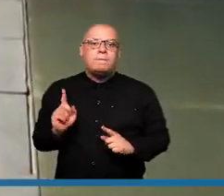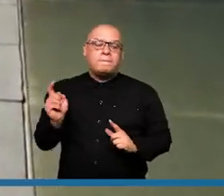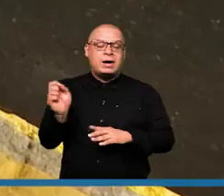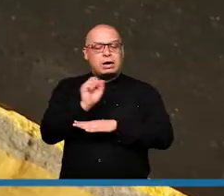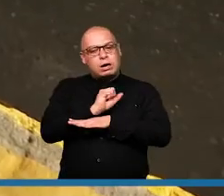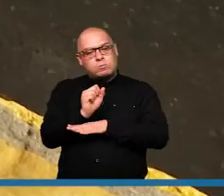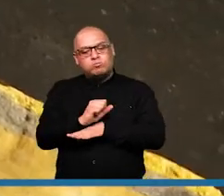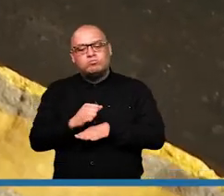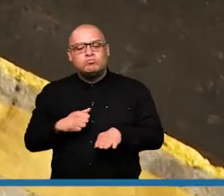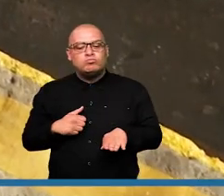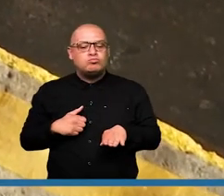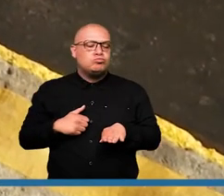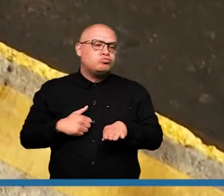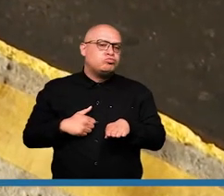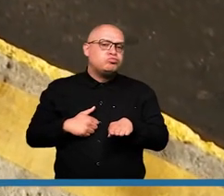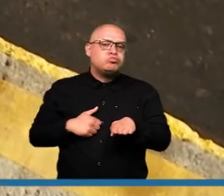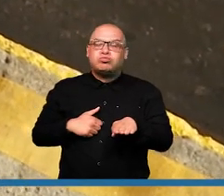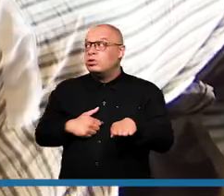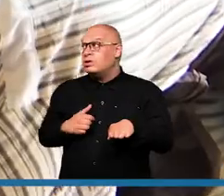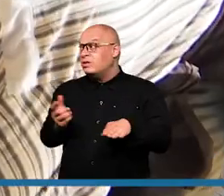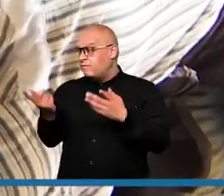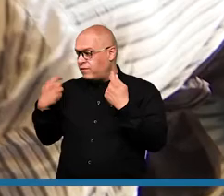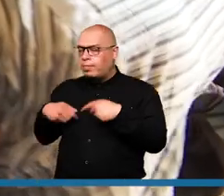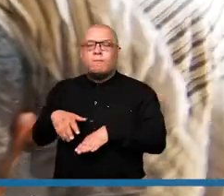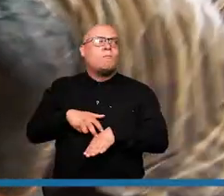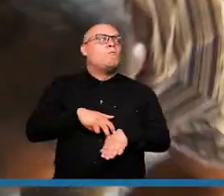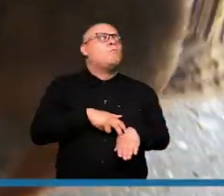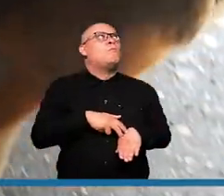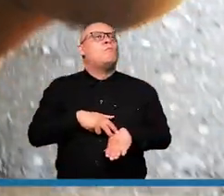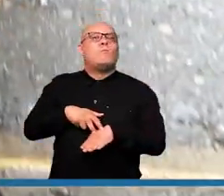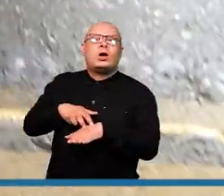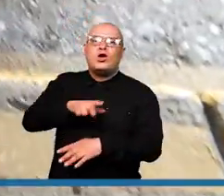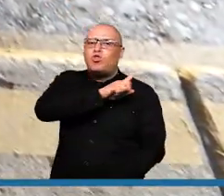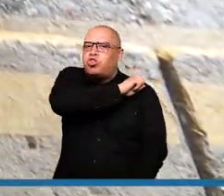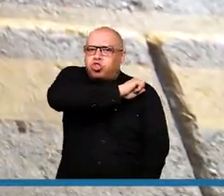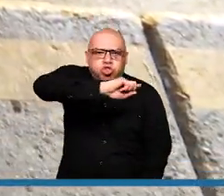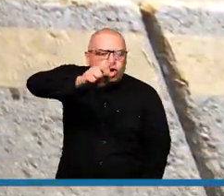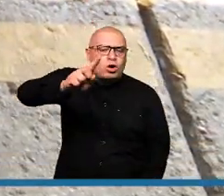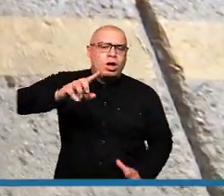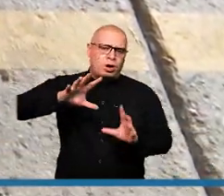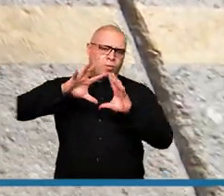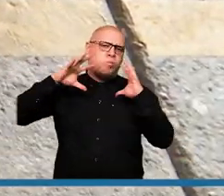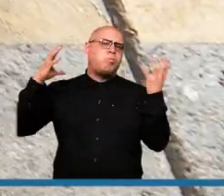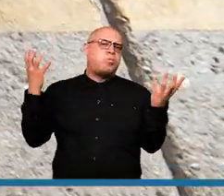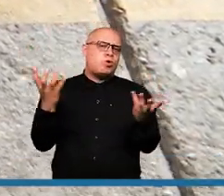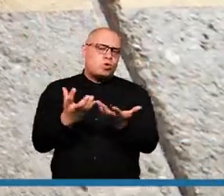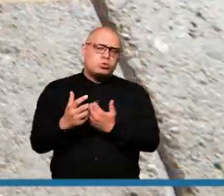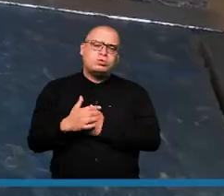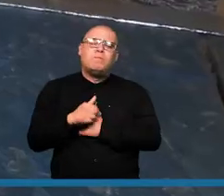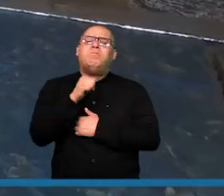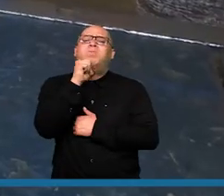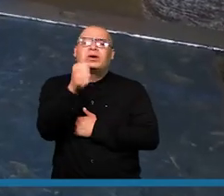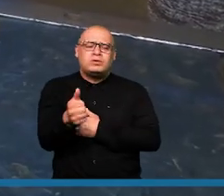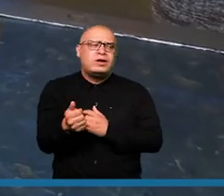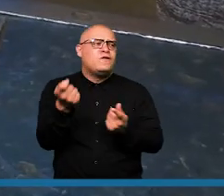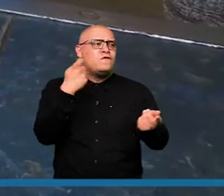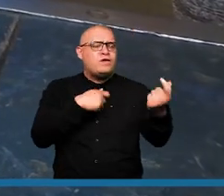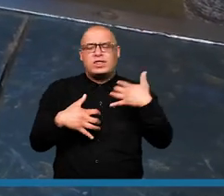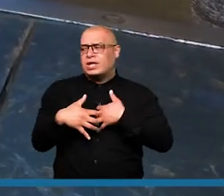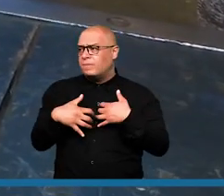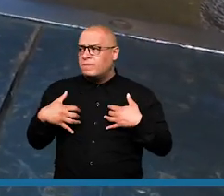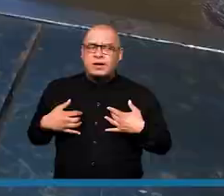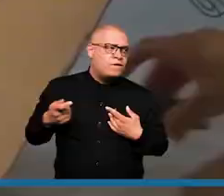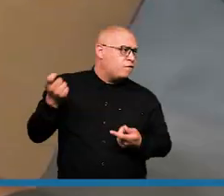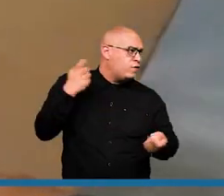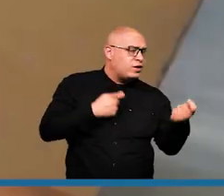intermunicipal para que terminemos ya con ese flagelo, incluso a nivel mundial, que ocupa el cuarto puesto y que tiene que ver con